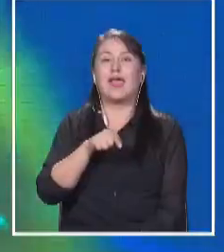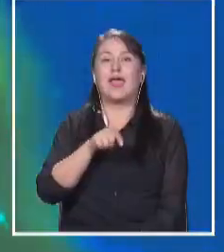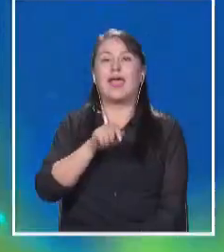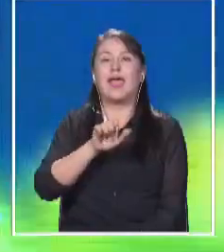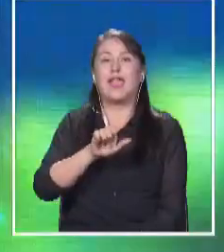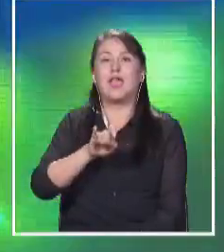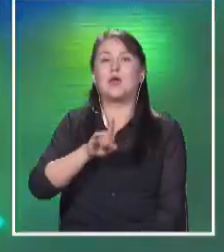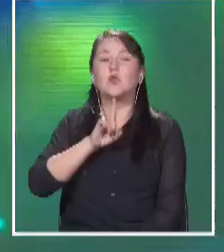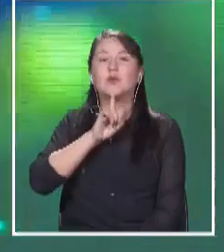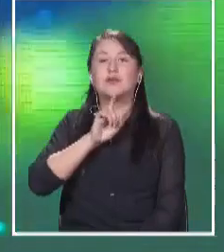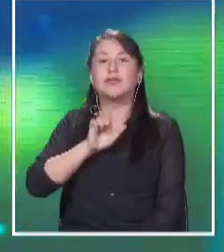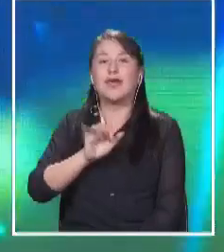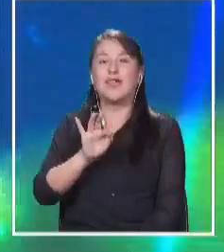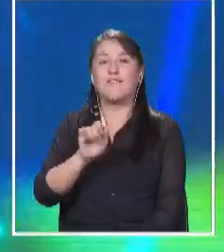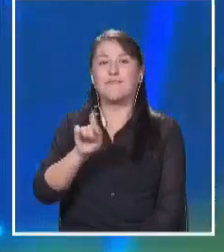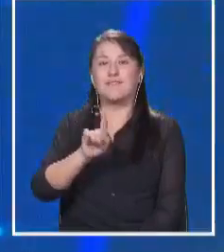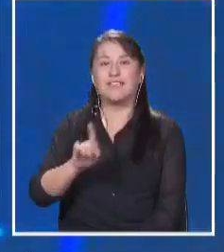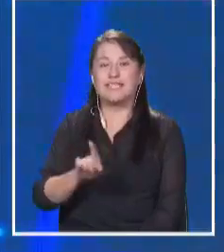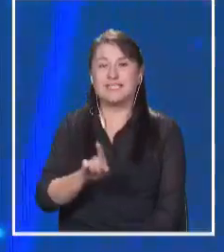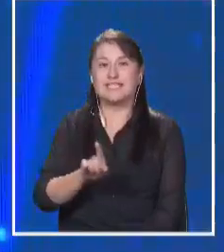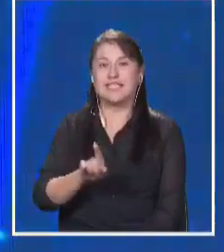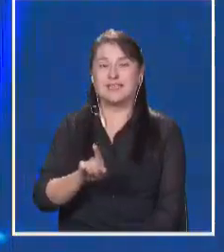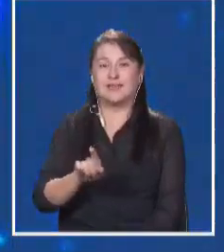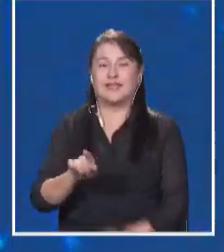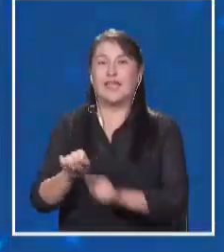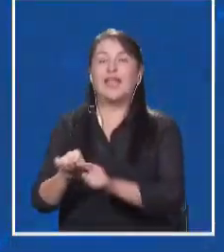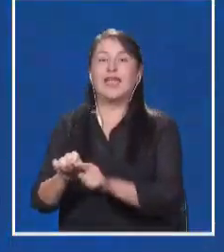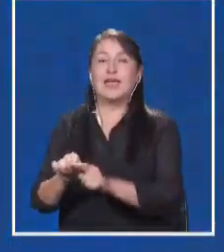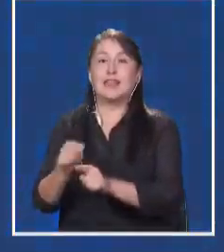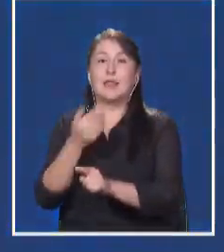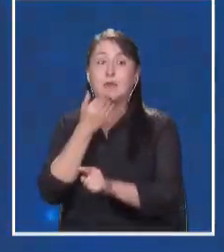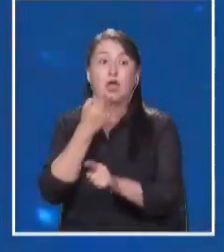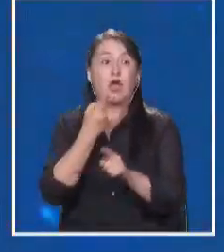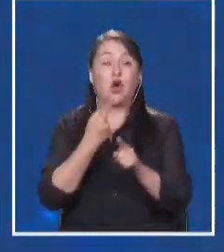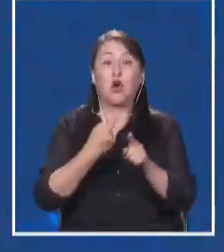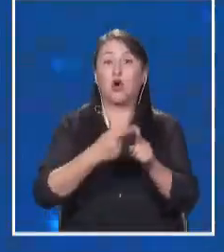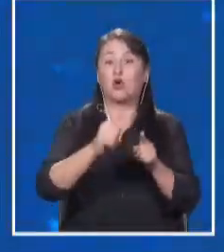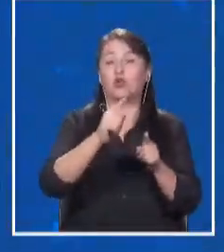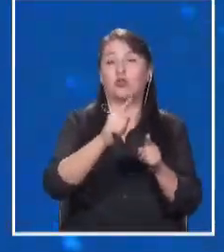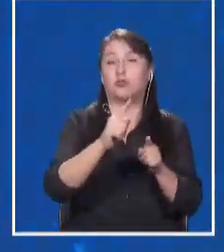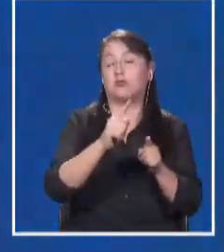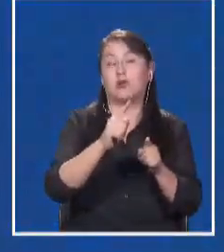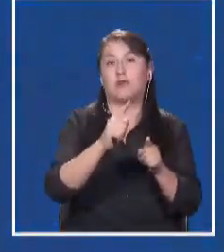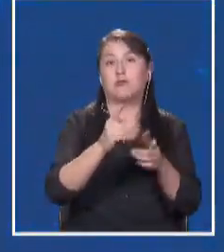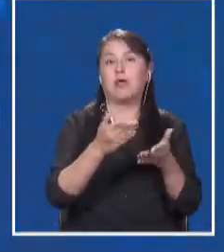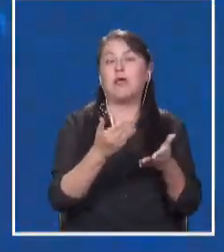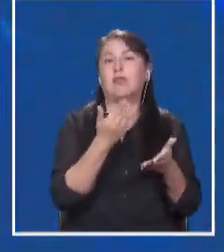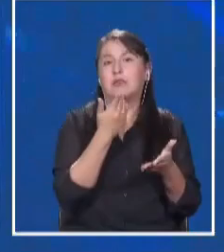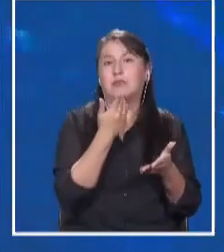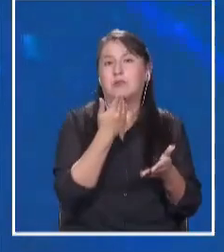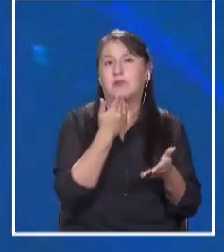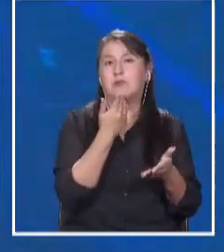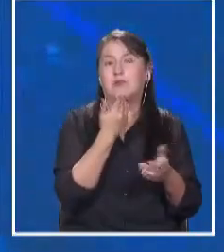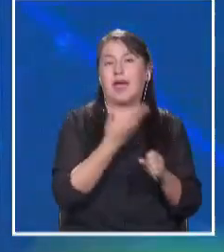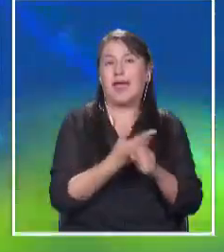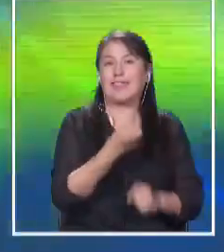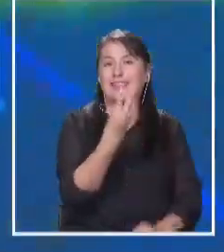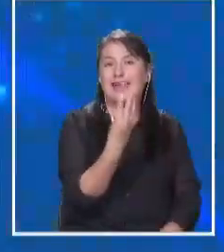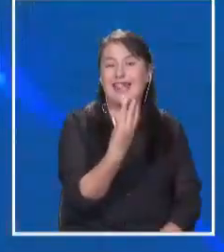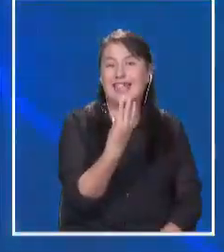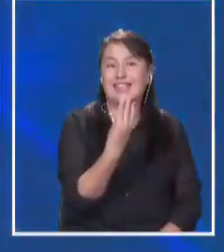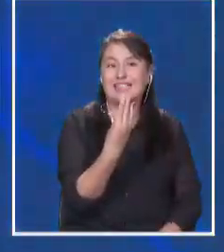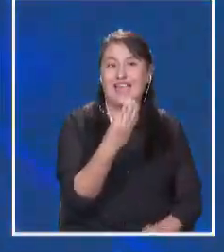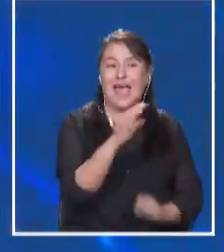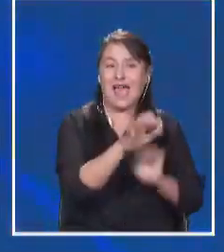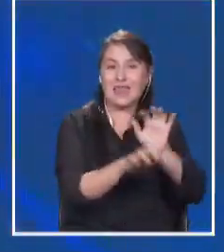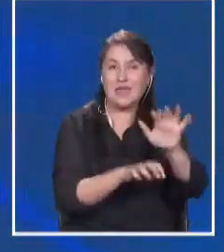Anteriormente se había visto en otras expediciones que al menos hay 3 especies